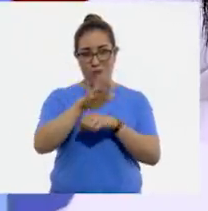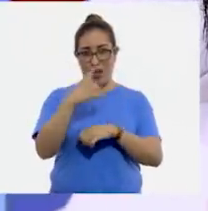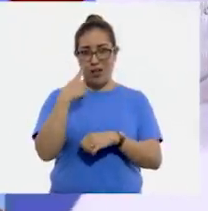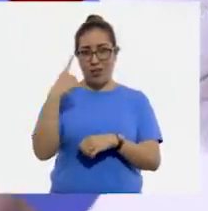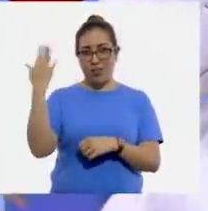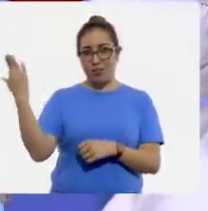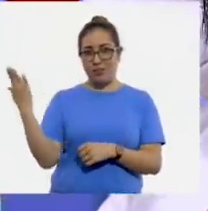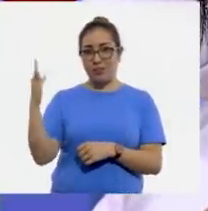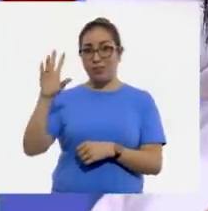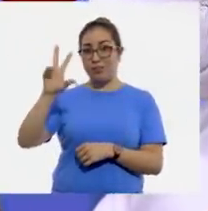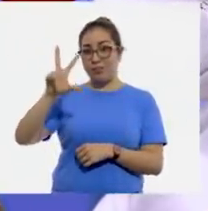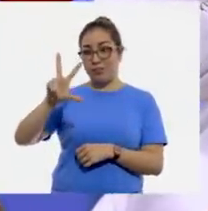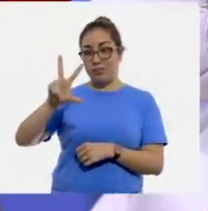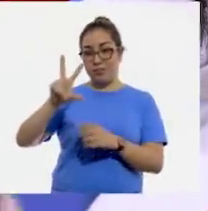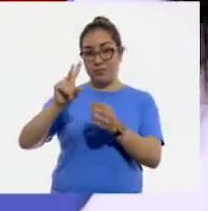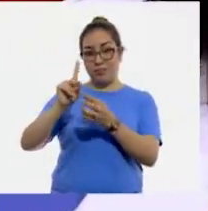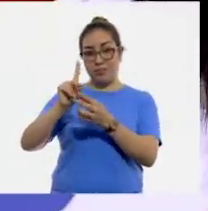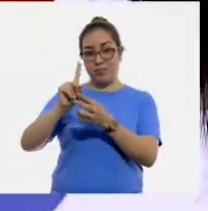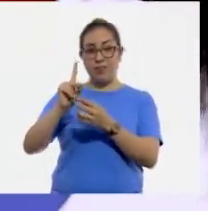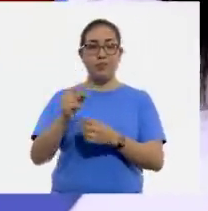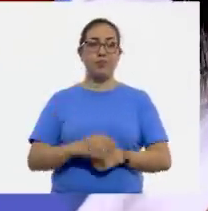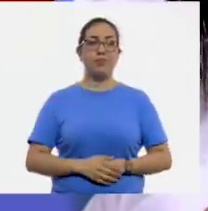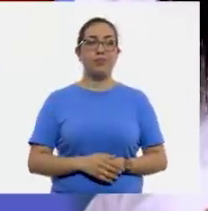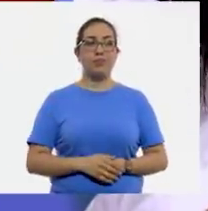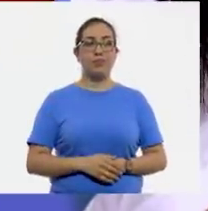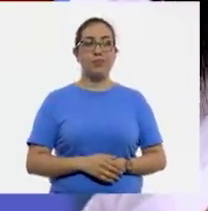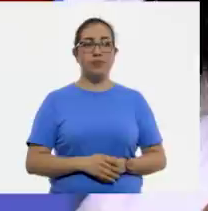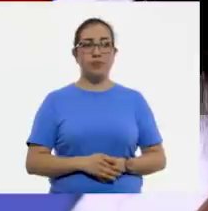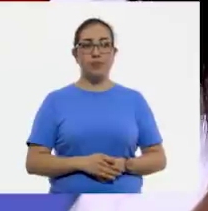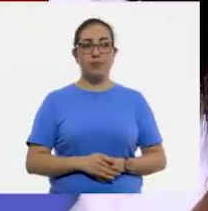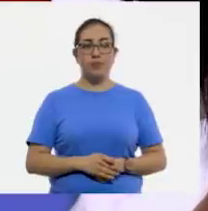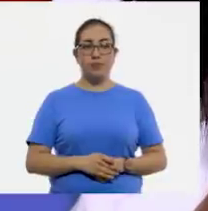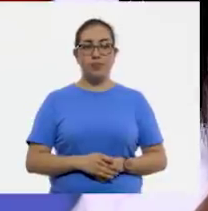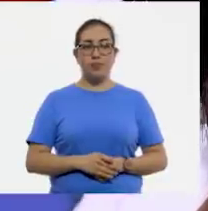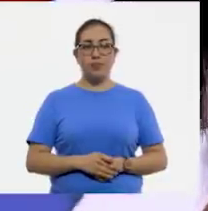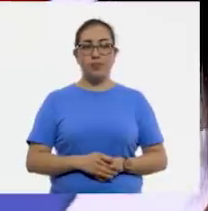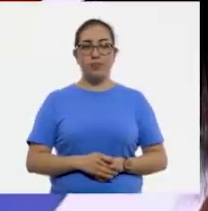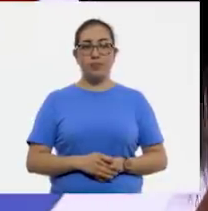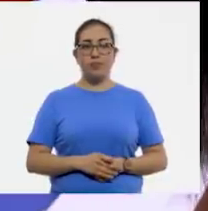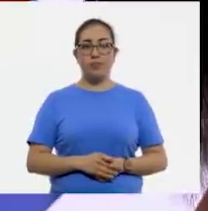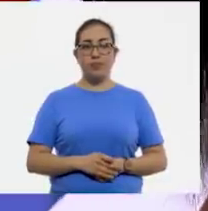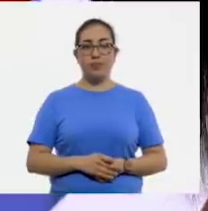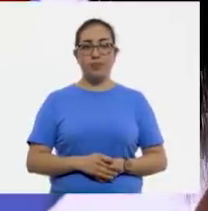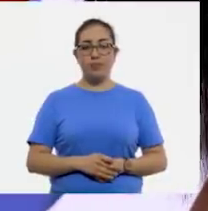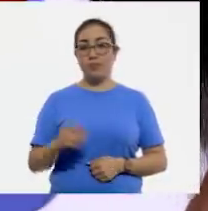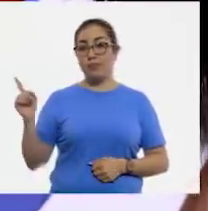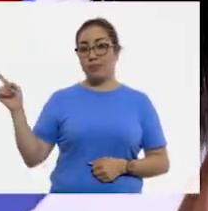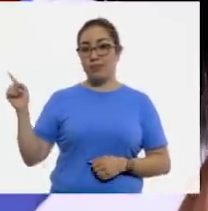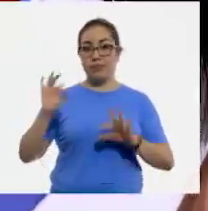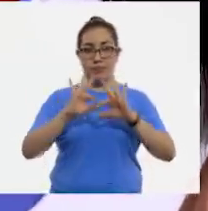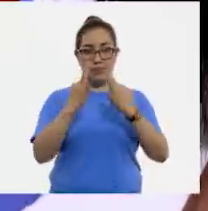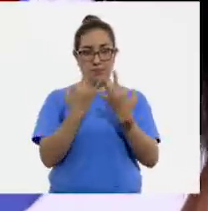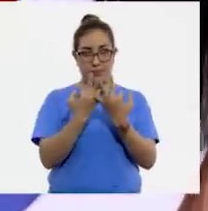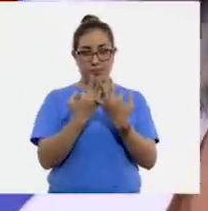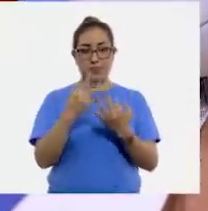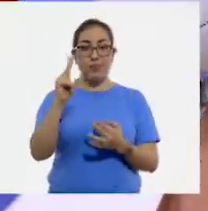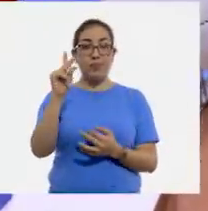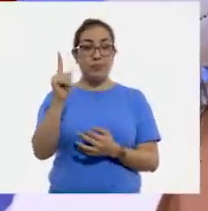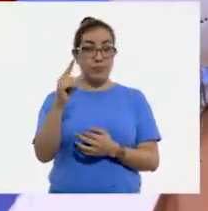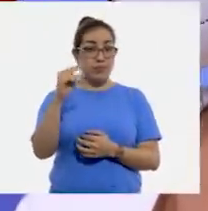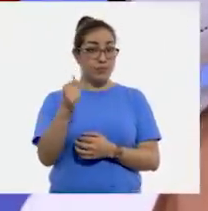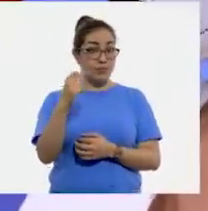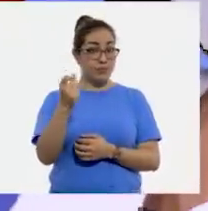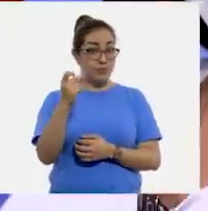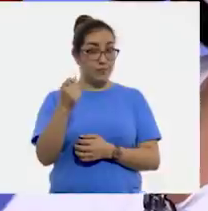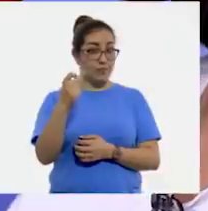forma y al tocar vas a presionar y este dedo va a bajar a la palma. Si lo haces rápido va a sonar